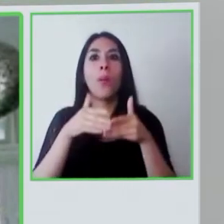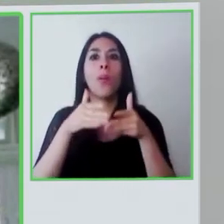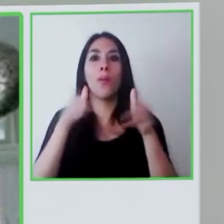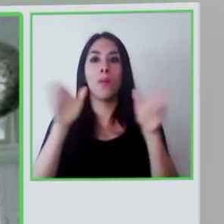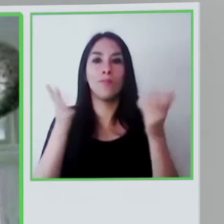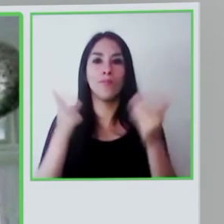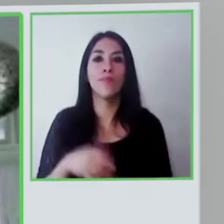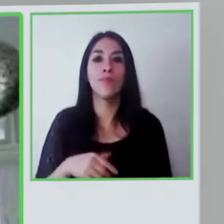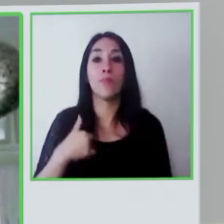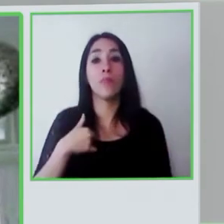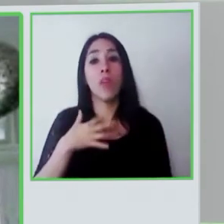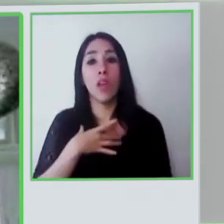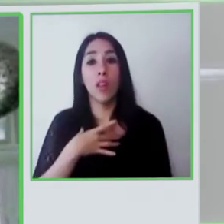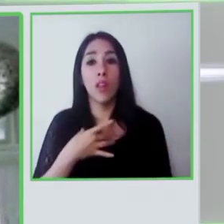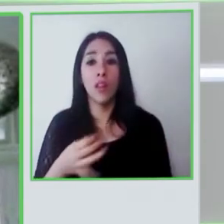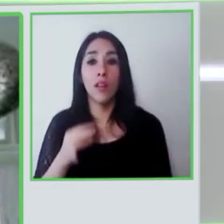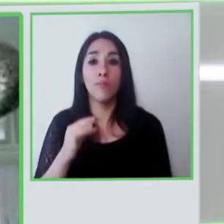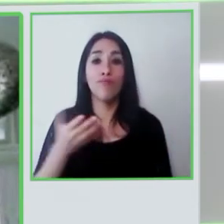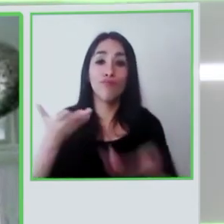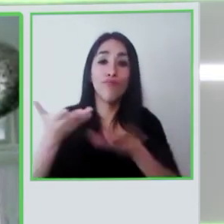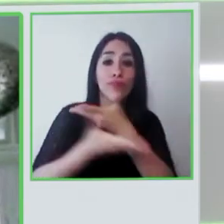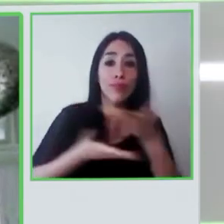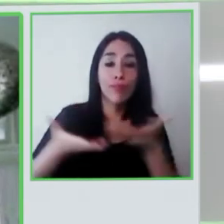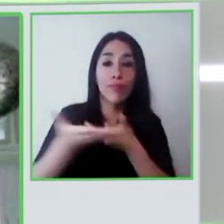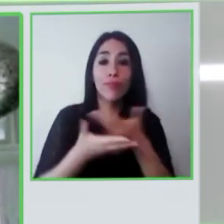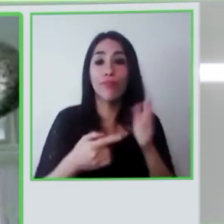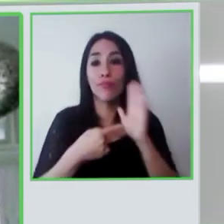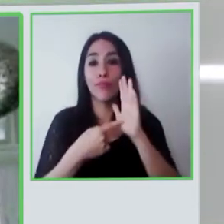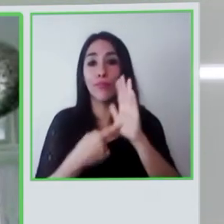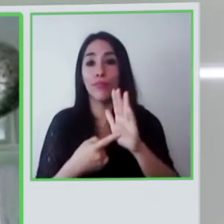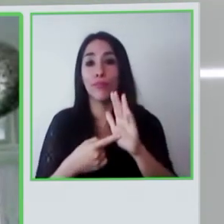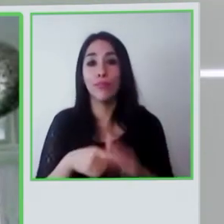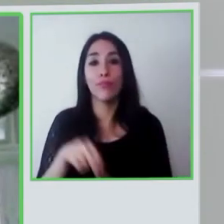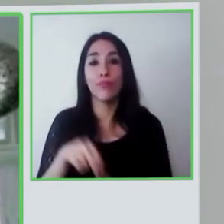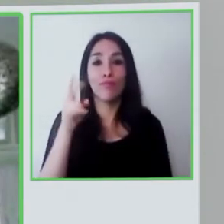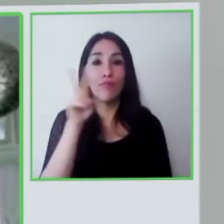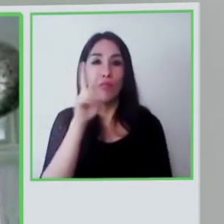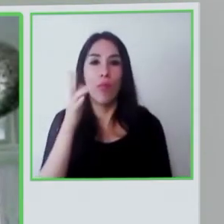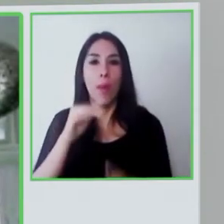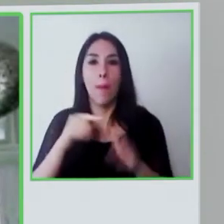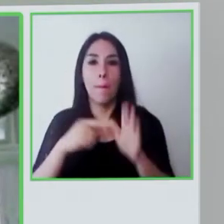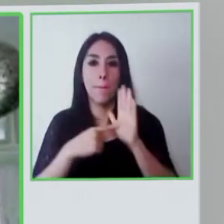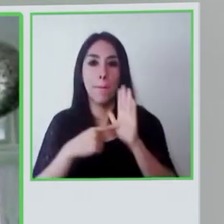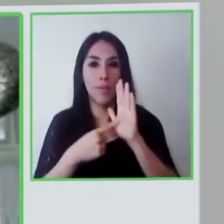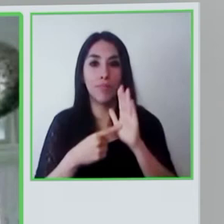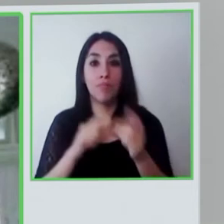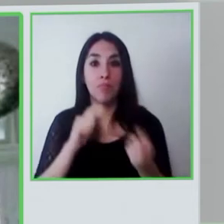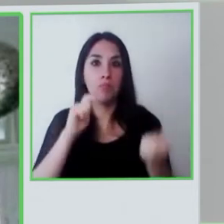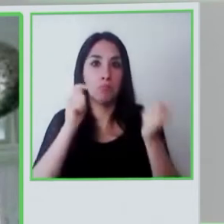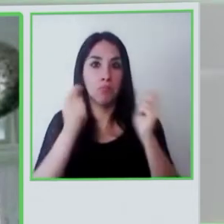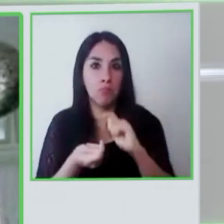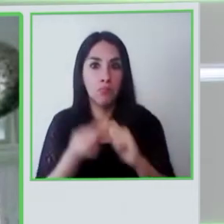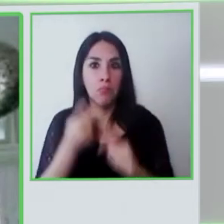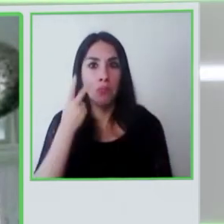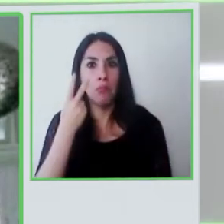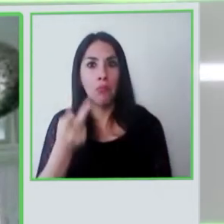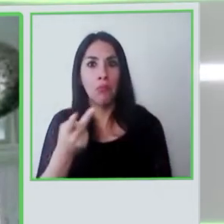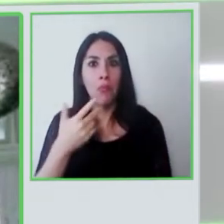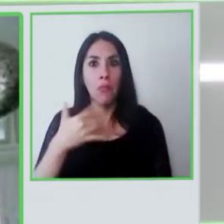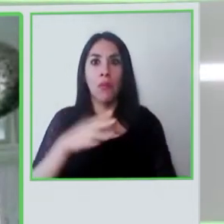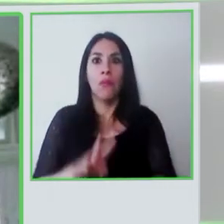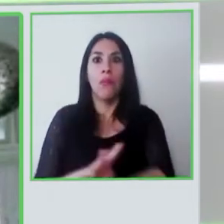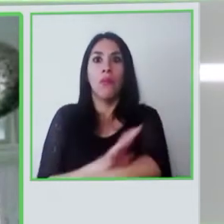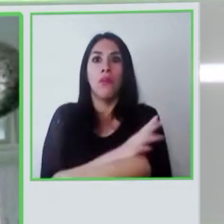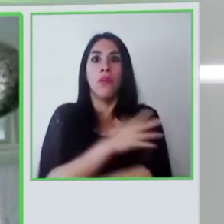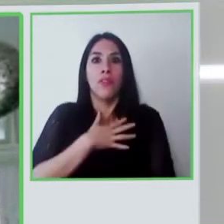ustedes dos ejemplos de algunos de los cambios prácticos más emocionantes que hemos visto en cuanto a los grupos de